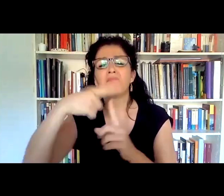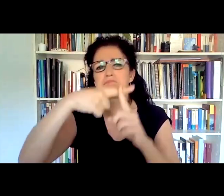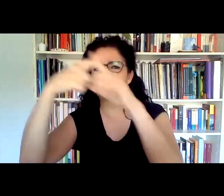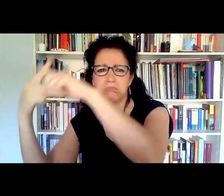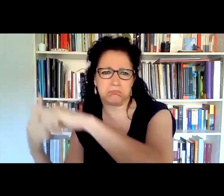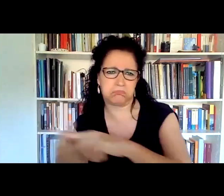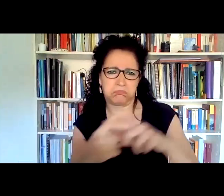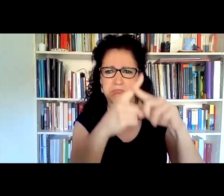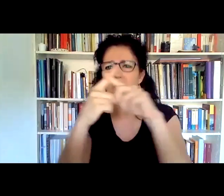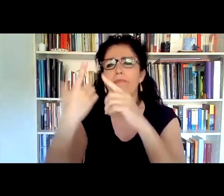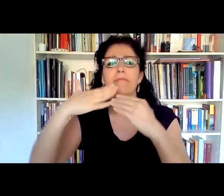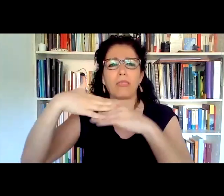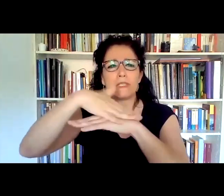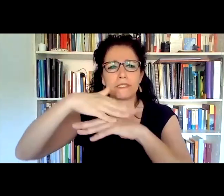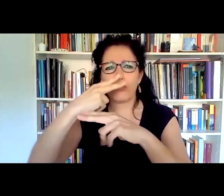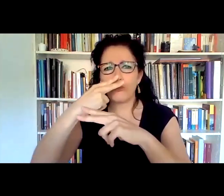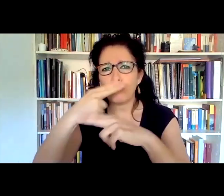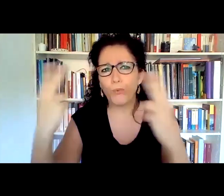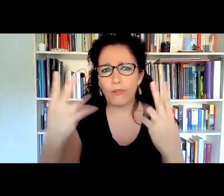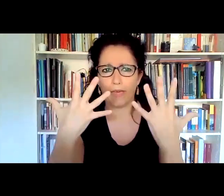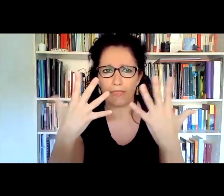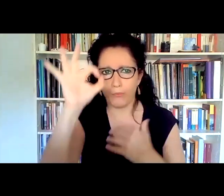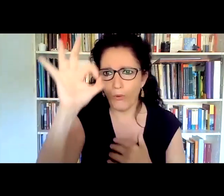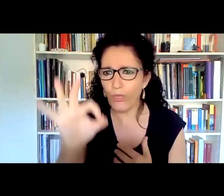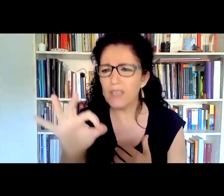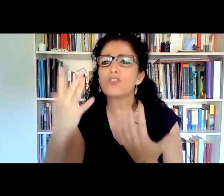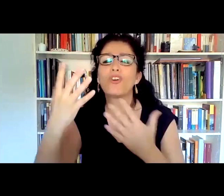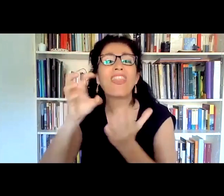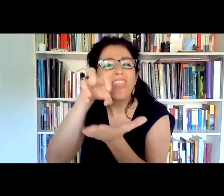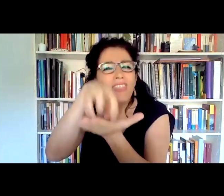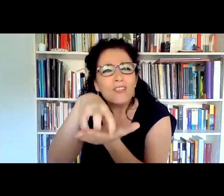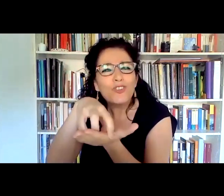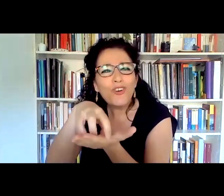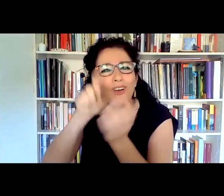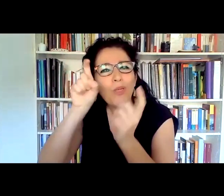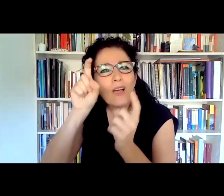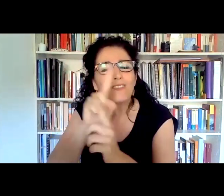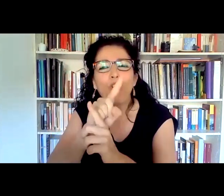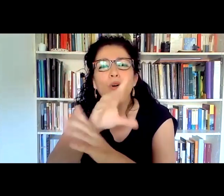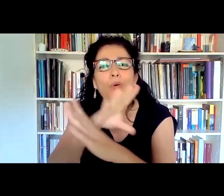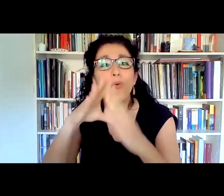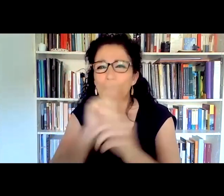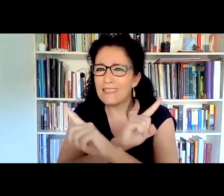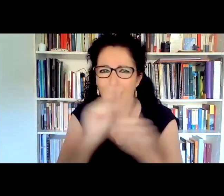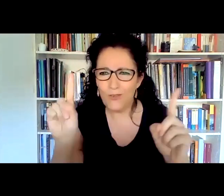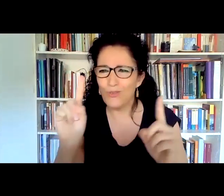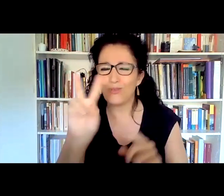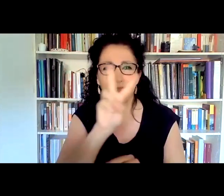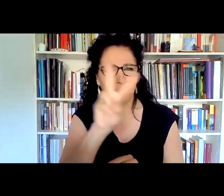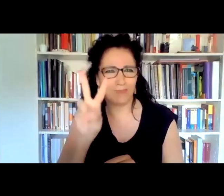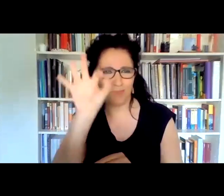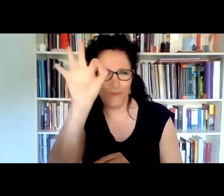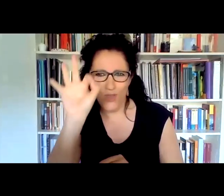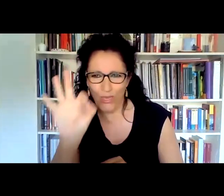personas sordociegas, y como podéis ver en los grupos de interés está muy repartido por administración pública un 10%, centros educativos